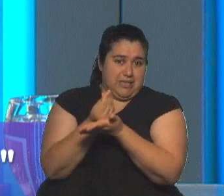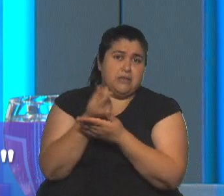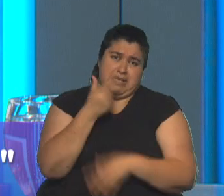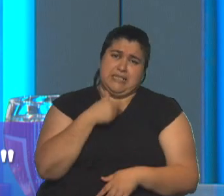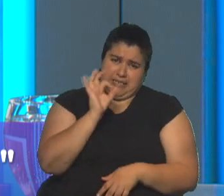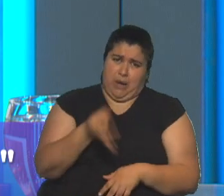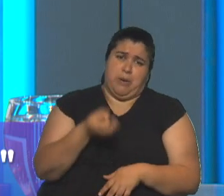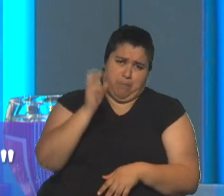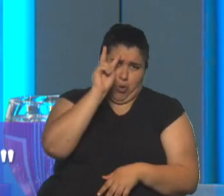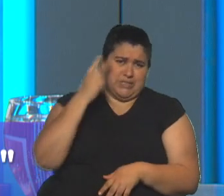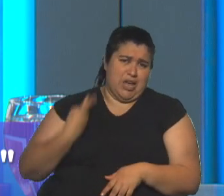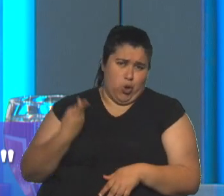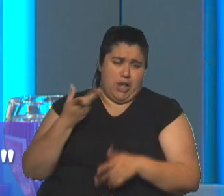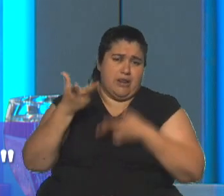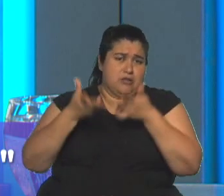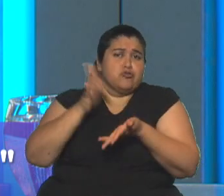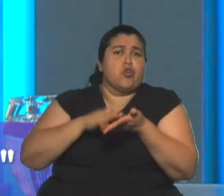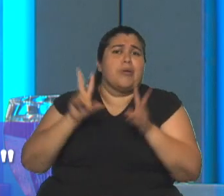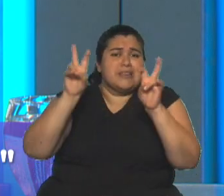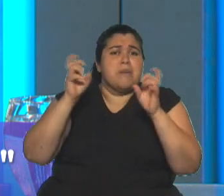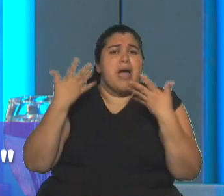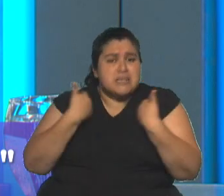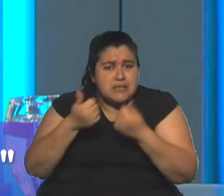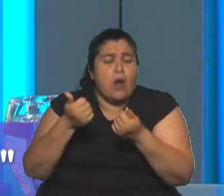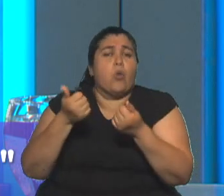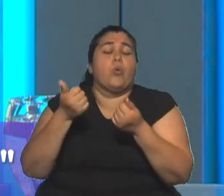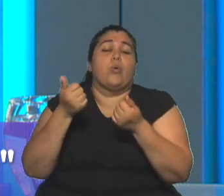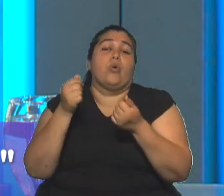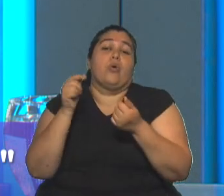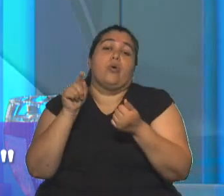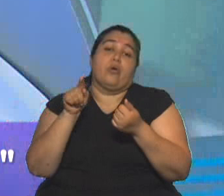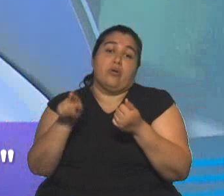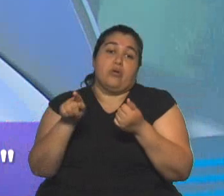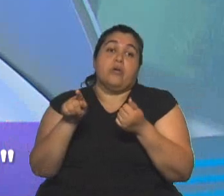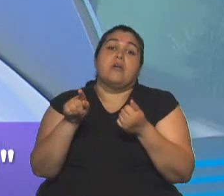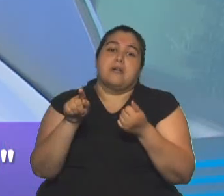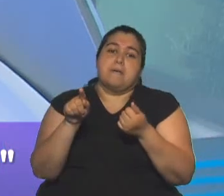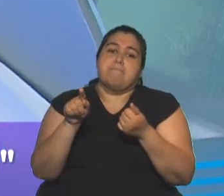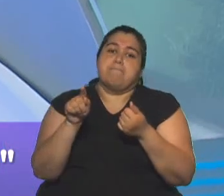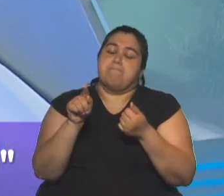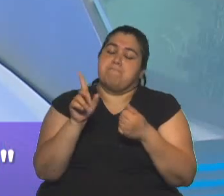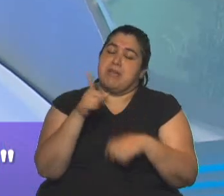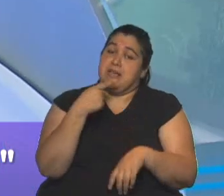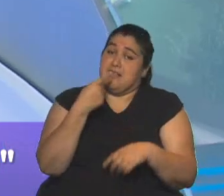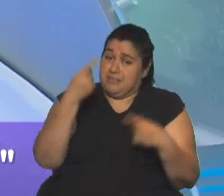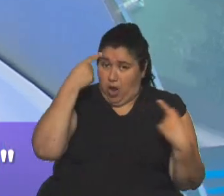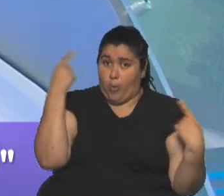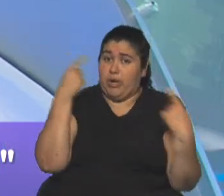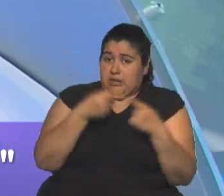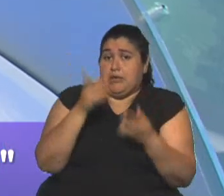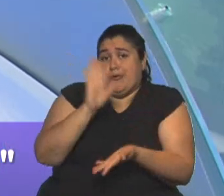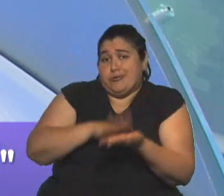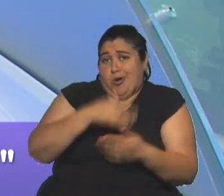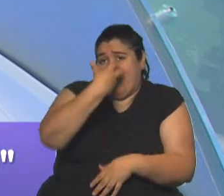Libertad Avanza vinculada con el sistema sanitario, ¿no? Y con otras cuestiones, pero en particular sobre el sistema sanitario. solidario, el objetivo es la